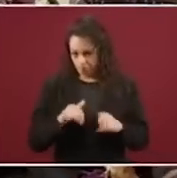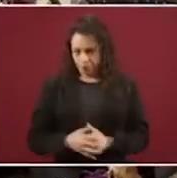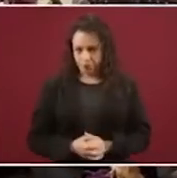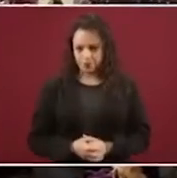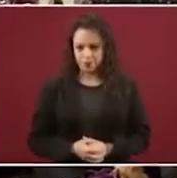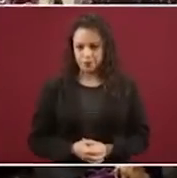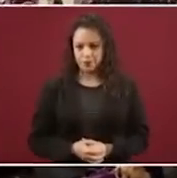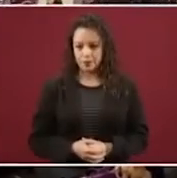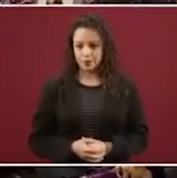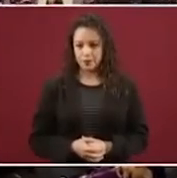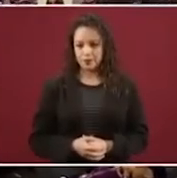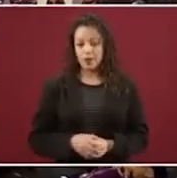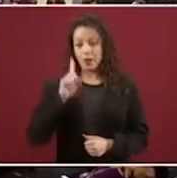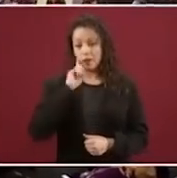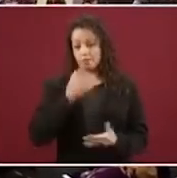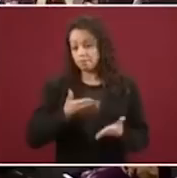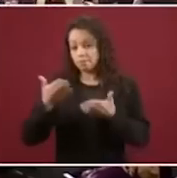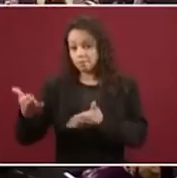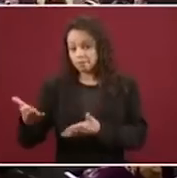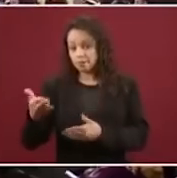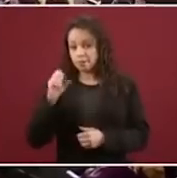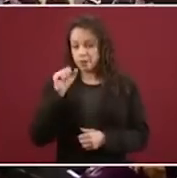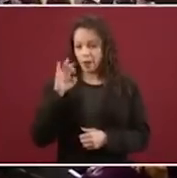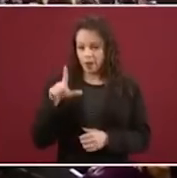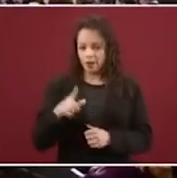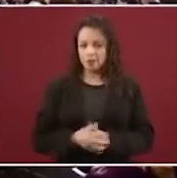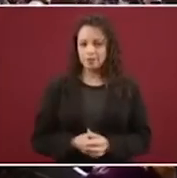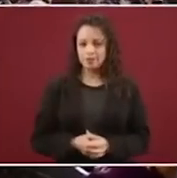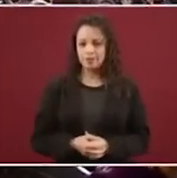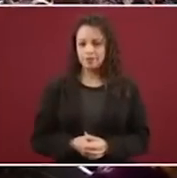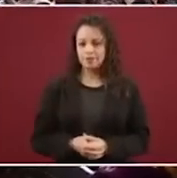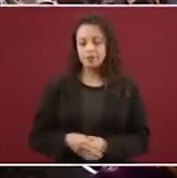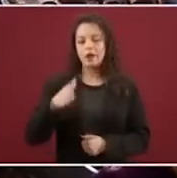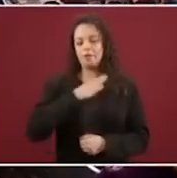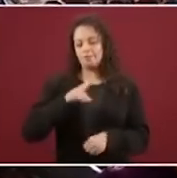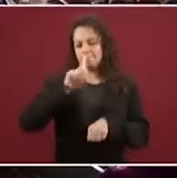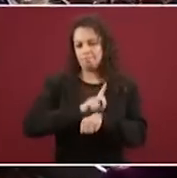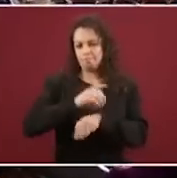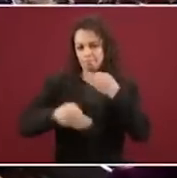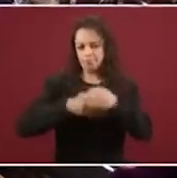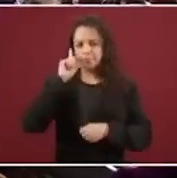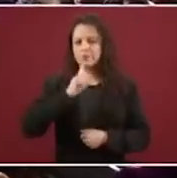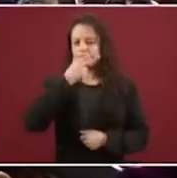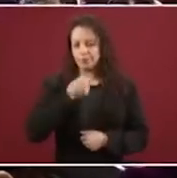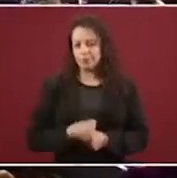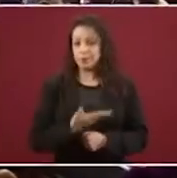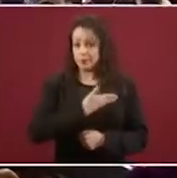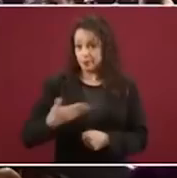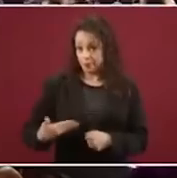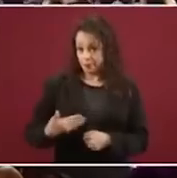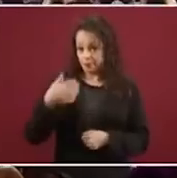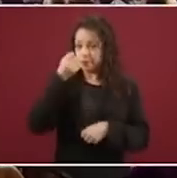Una compañera, Isabel. Hola, ¿qué tal? Buenos días a todos. Presidente,